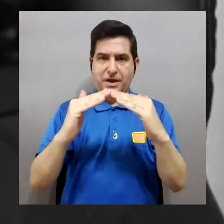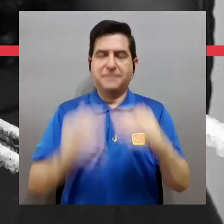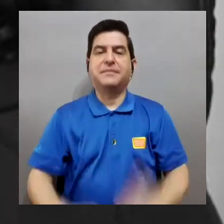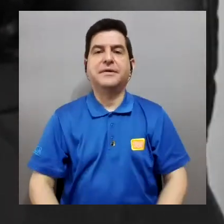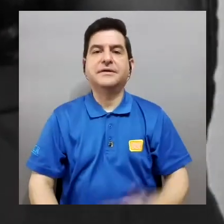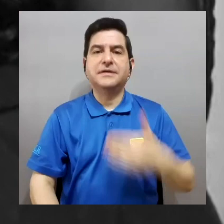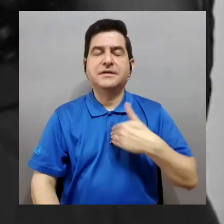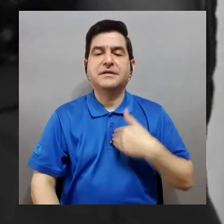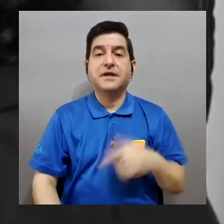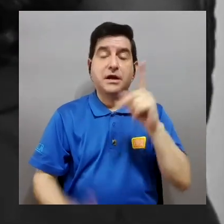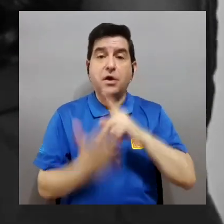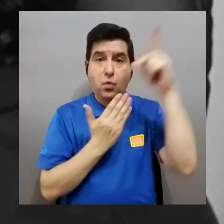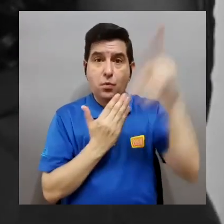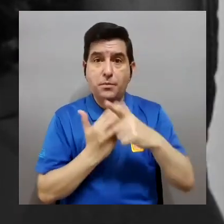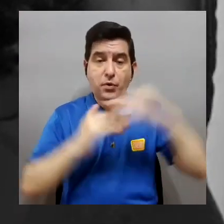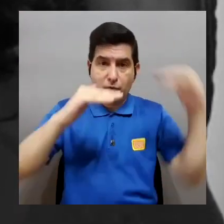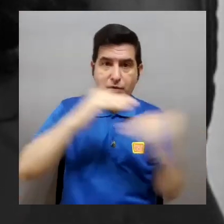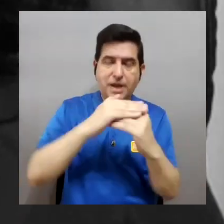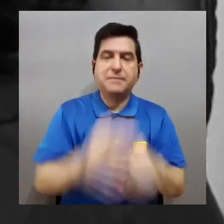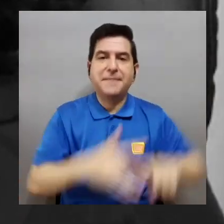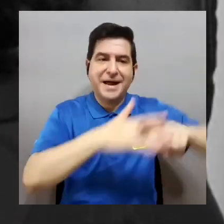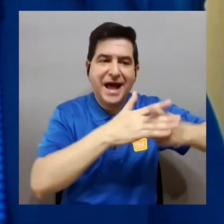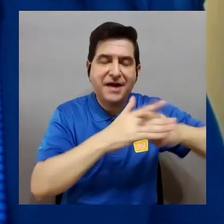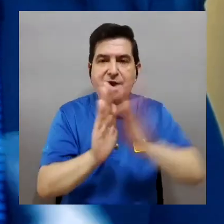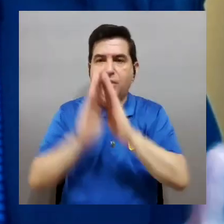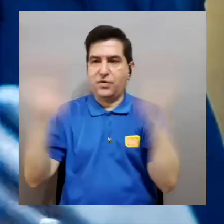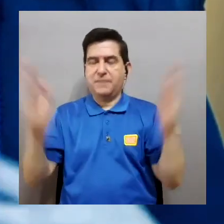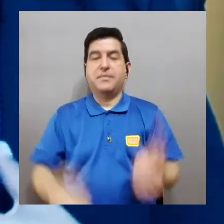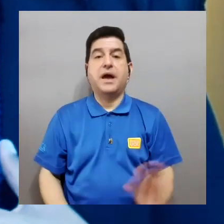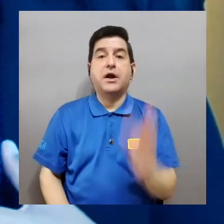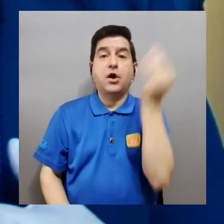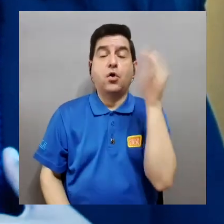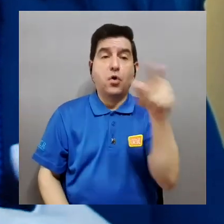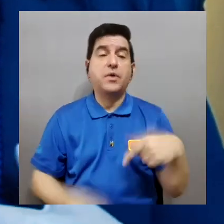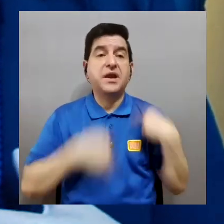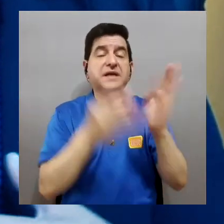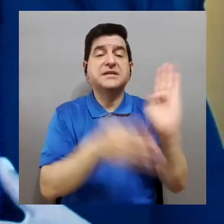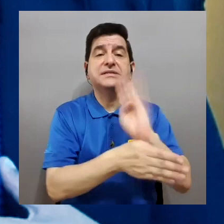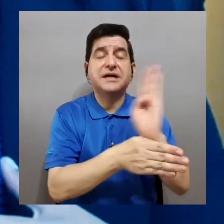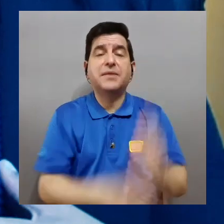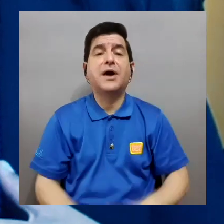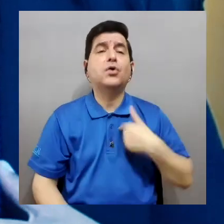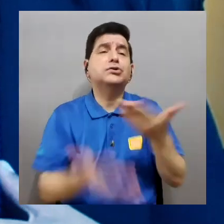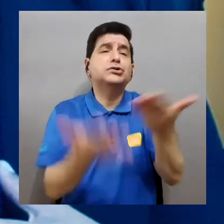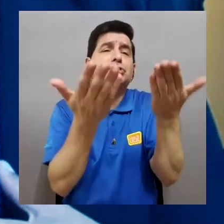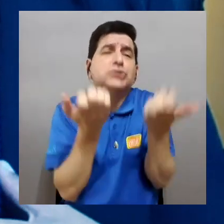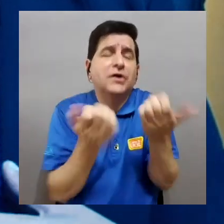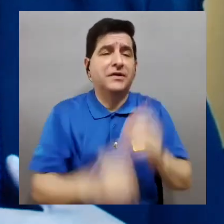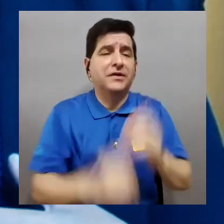y tiene un subprograma que se llama remodelación y ampliación. Muchos jóvenes se acercaban al banco diciendo, bueno, yo